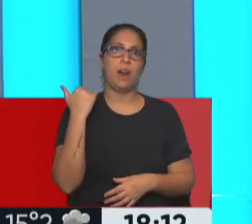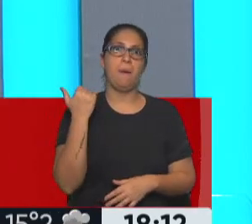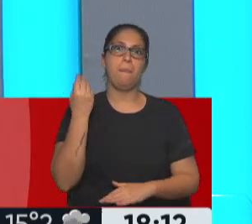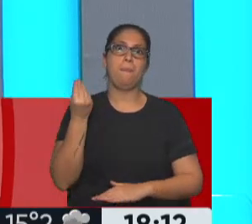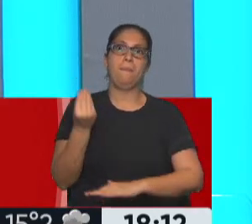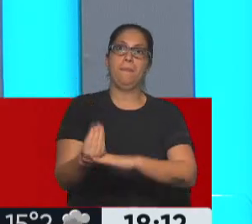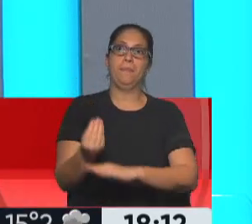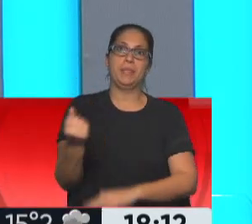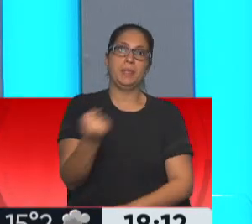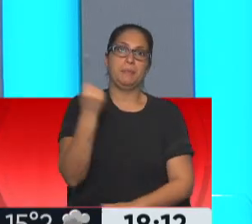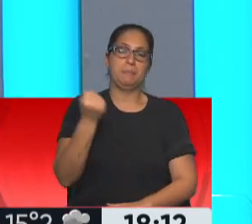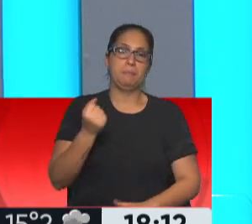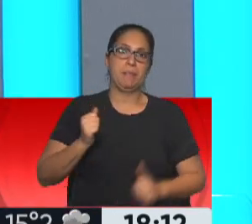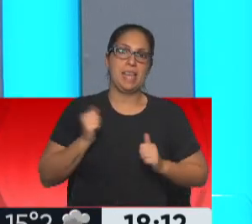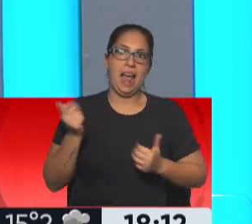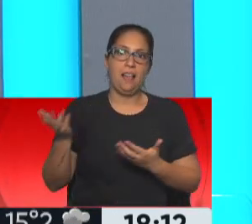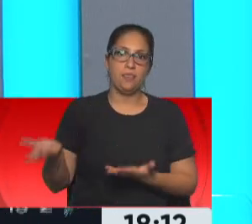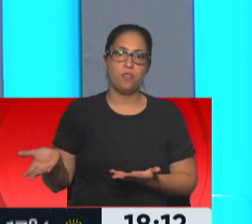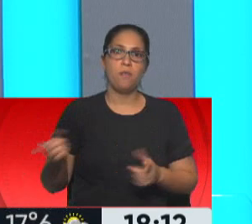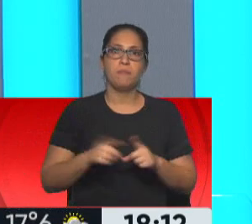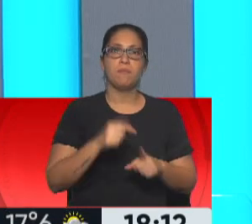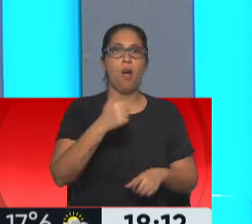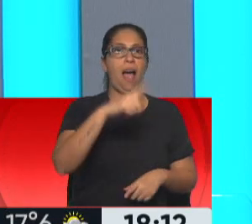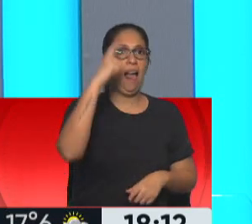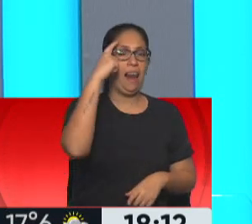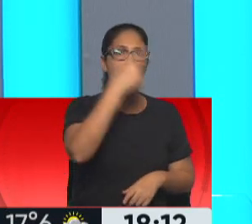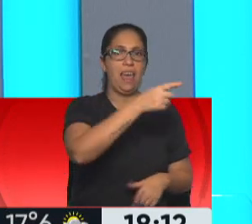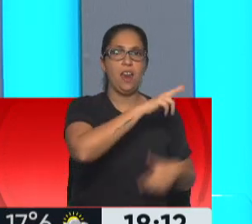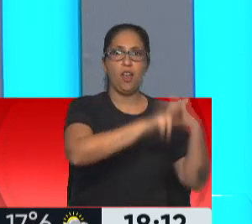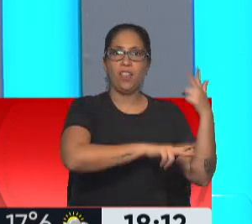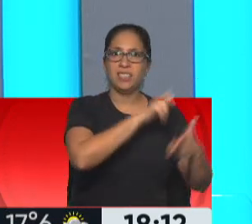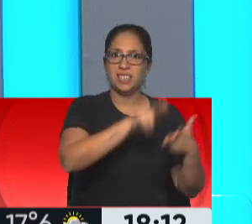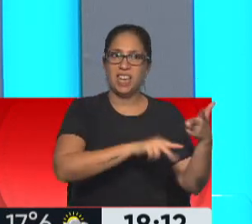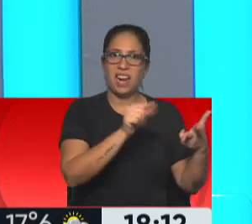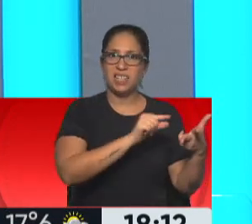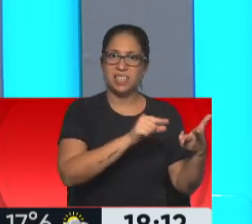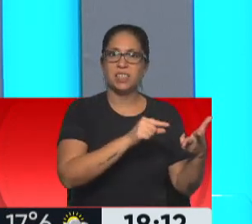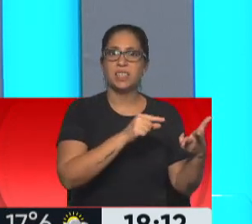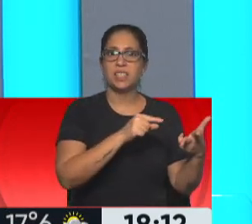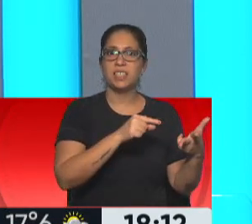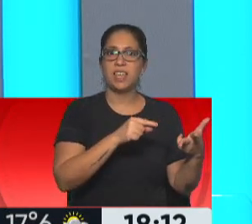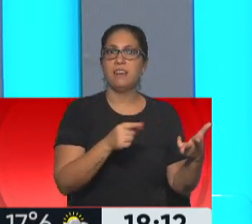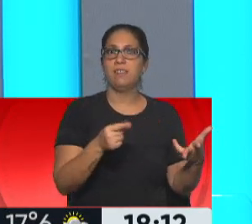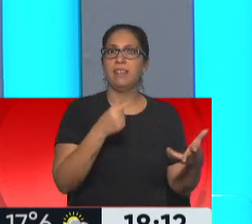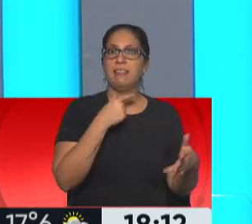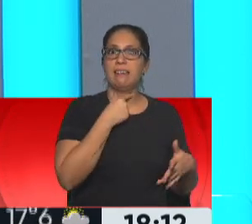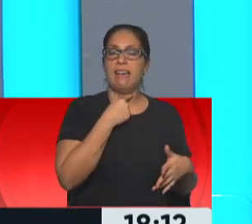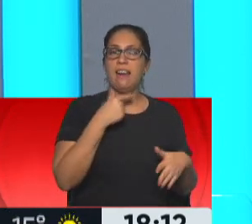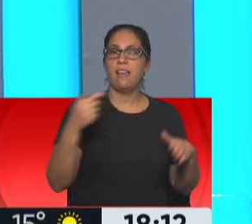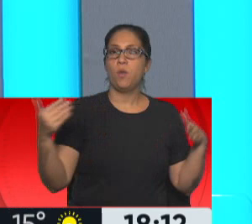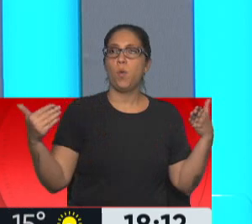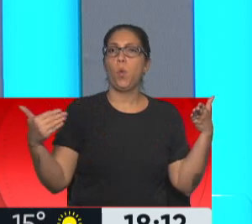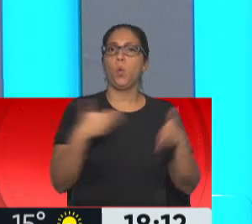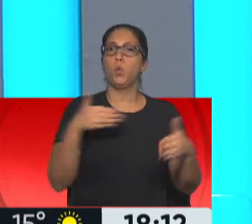presencias más esperadas porque, como lo mencionaba Ale Puertas ahí recientemente, bueno, van a evitar que se reúnan, pero se da